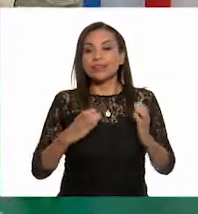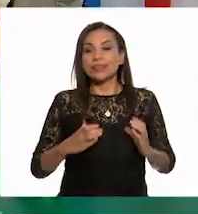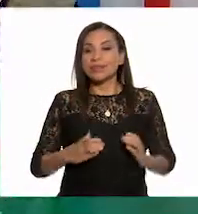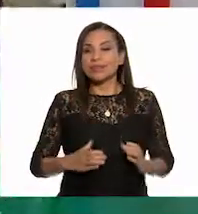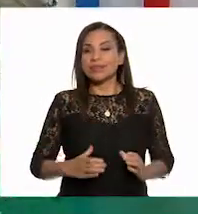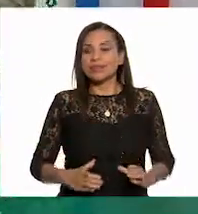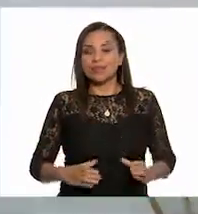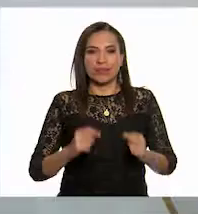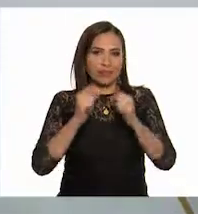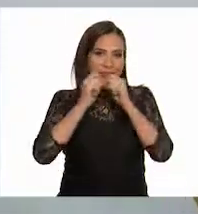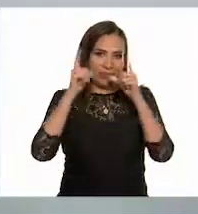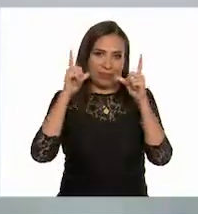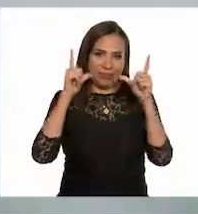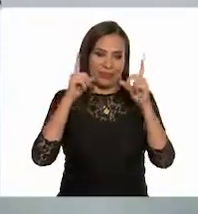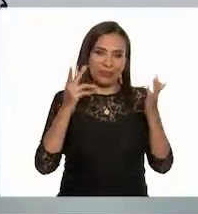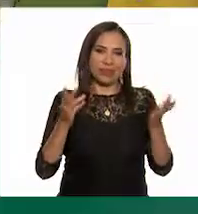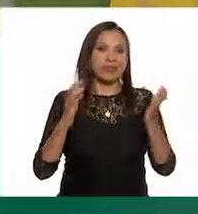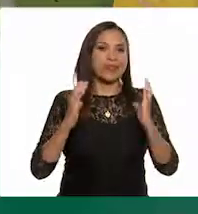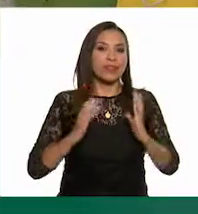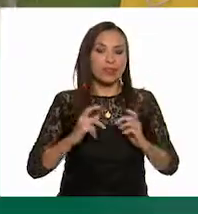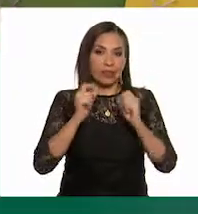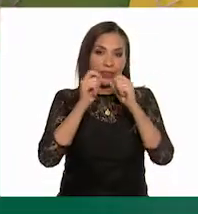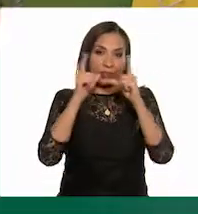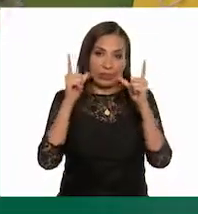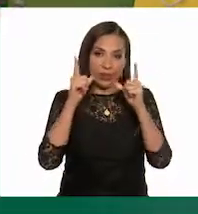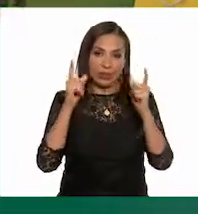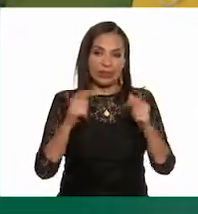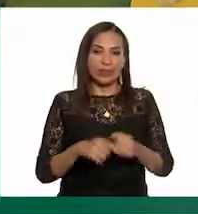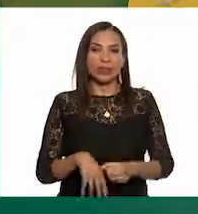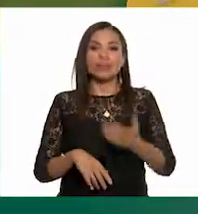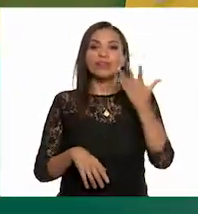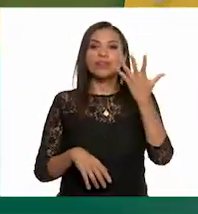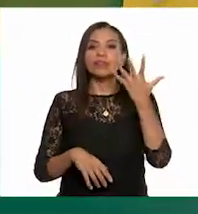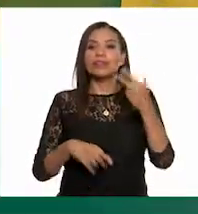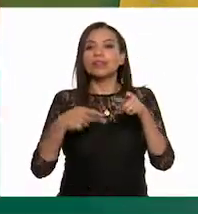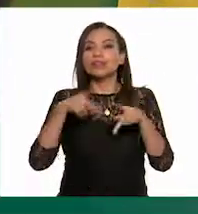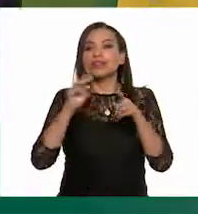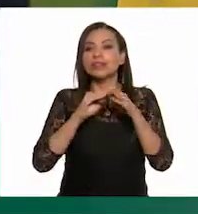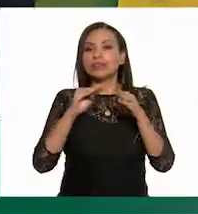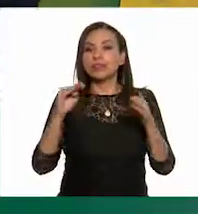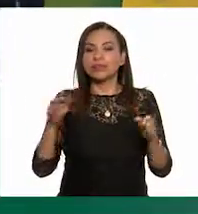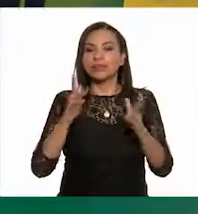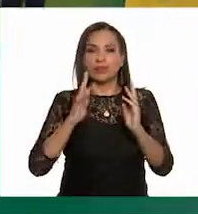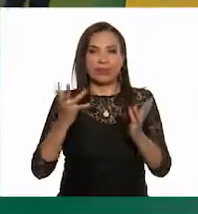está despertando. ¡Mi cuerpo despertaré! 5 kilómetros a pie,